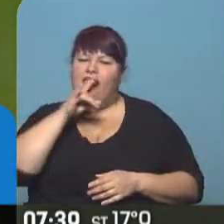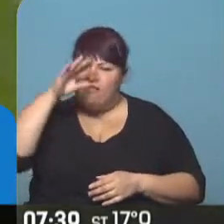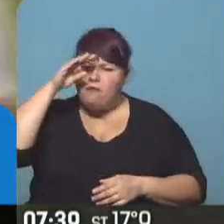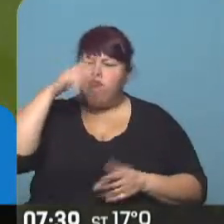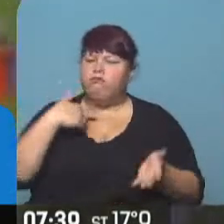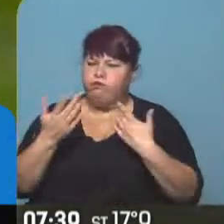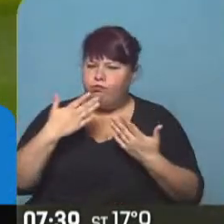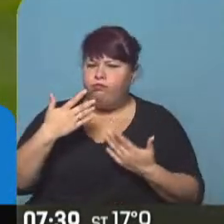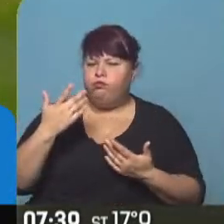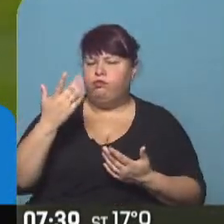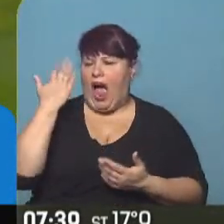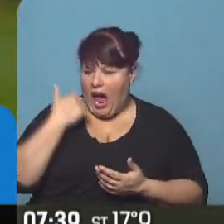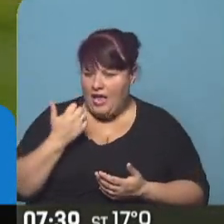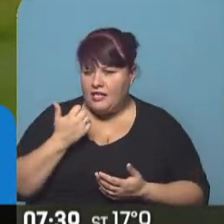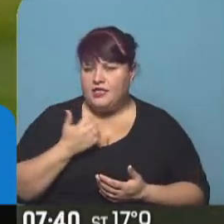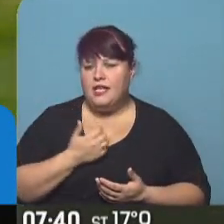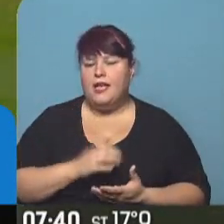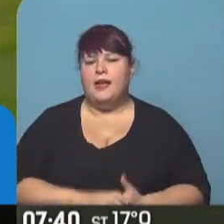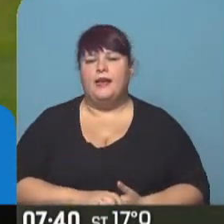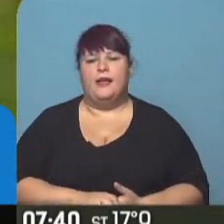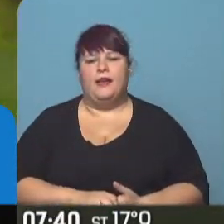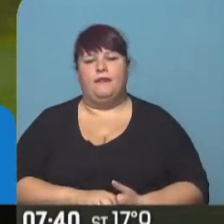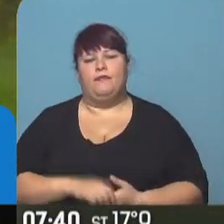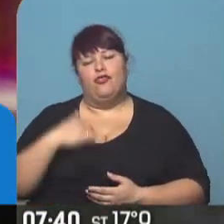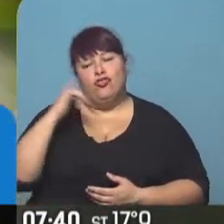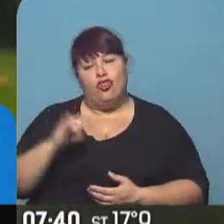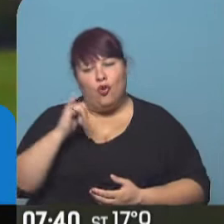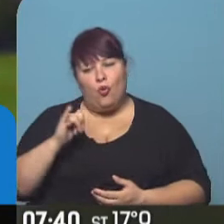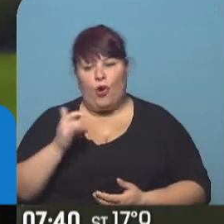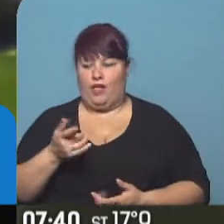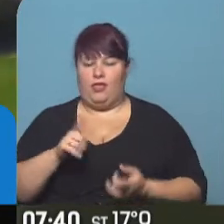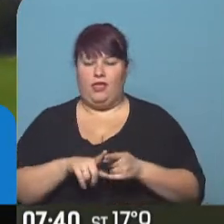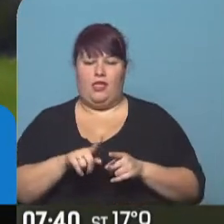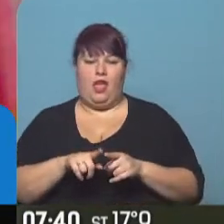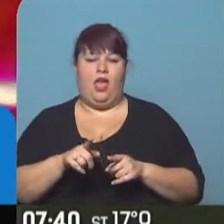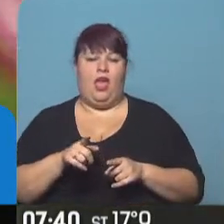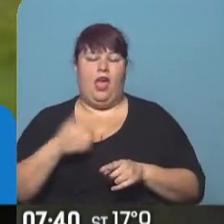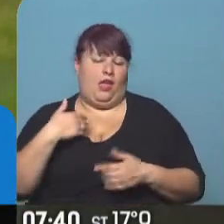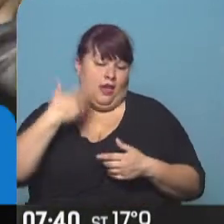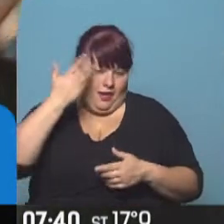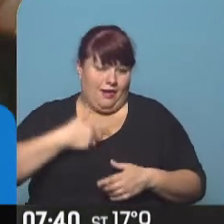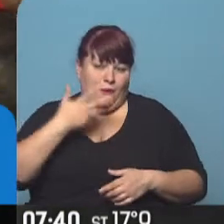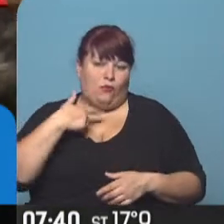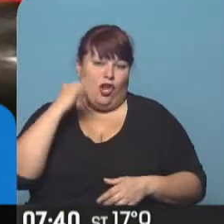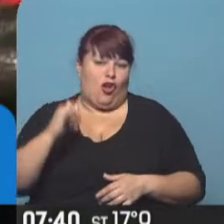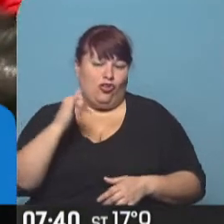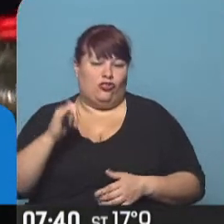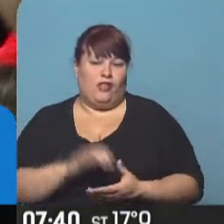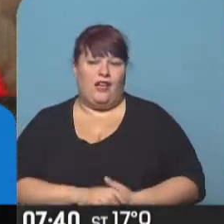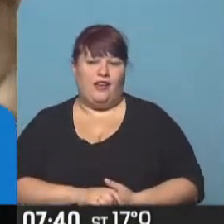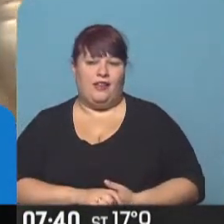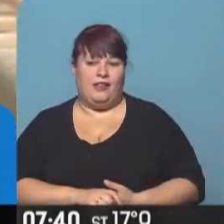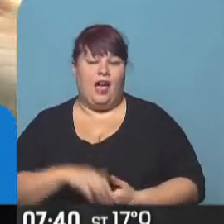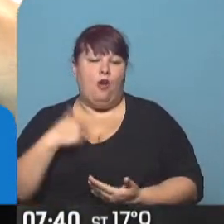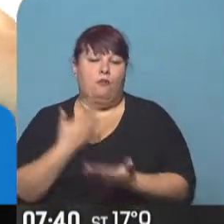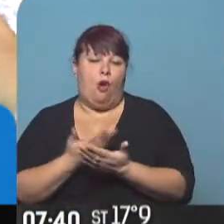hablé ayer, que le comenté que en lo personal le quería contar que